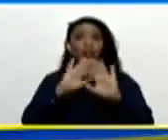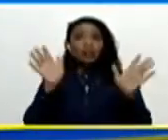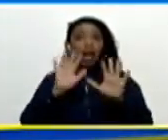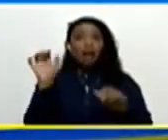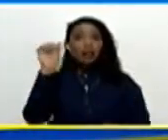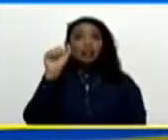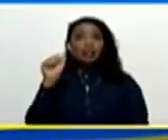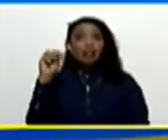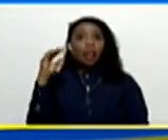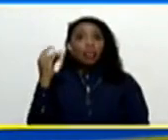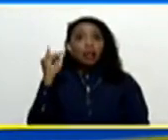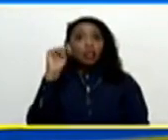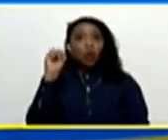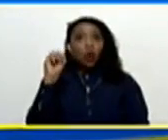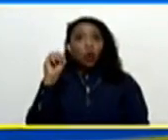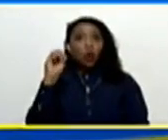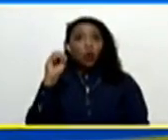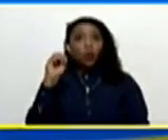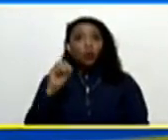Sandino,